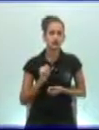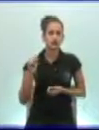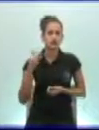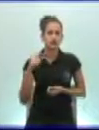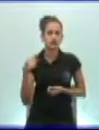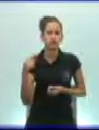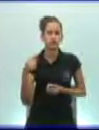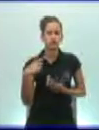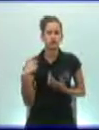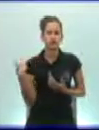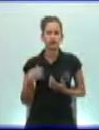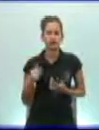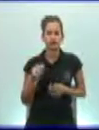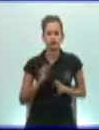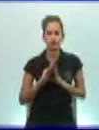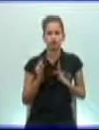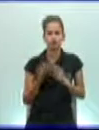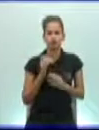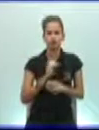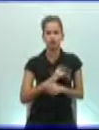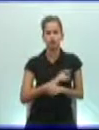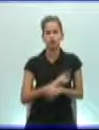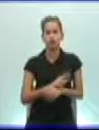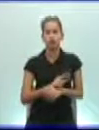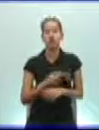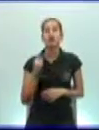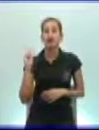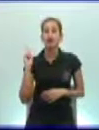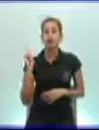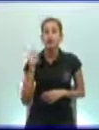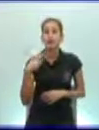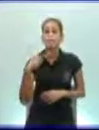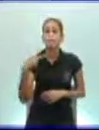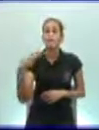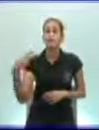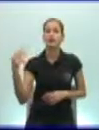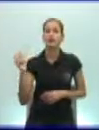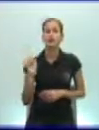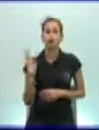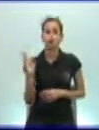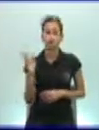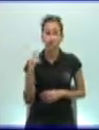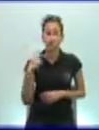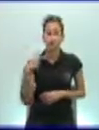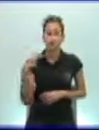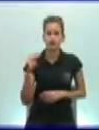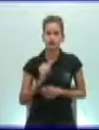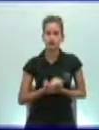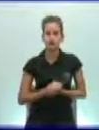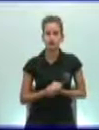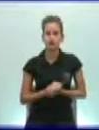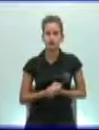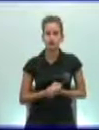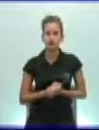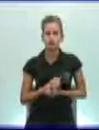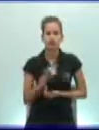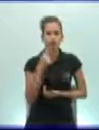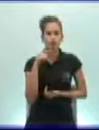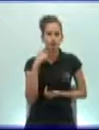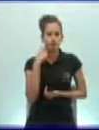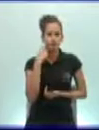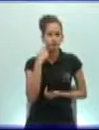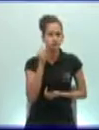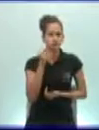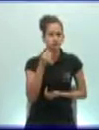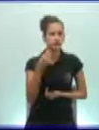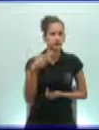castigaba a todas horas a los negros esclavos. Ahora vamos al sujeto, vamos a observar para reconocer cuál